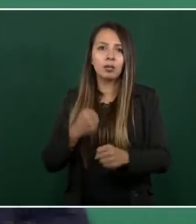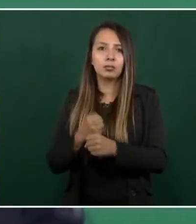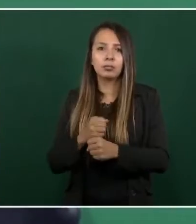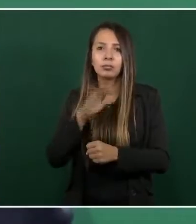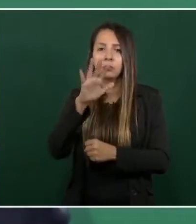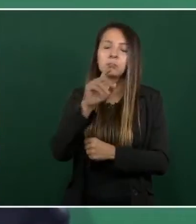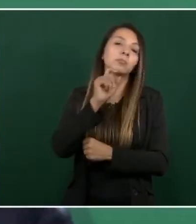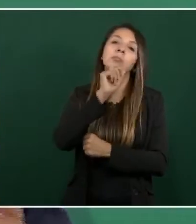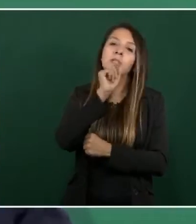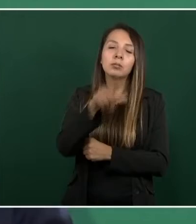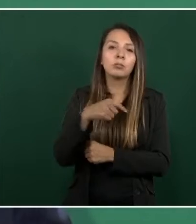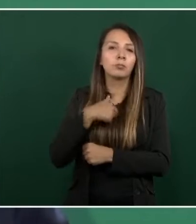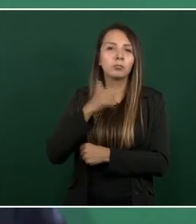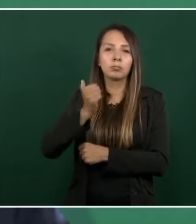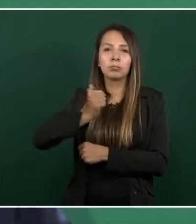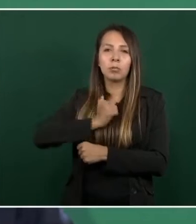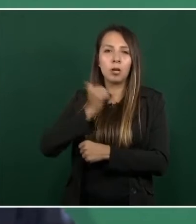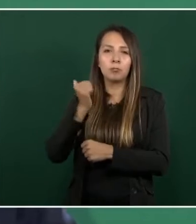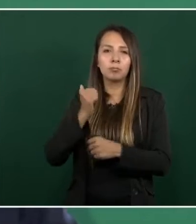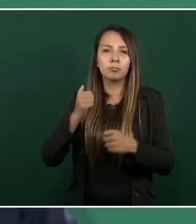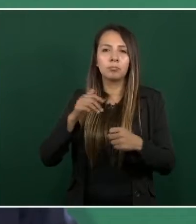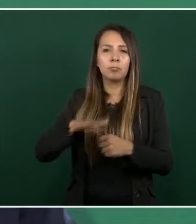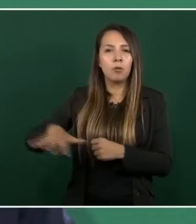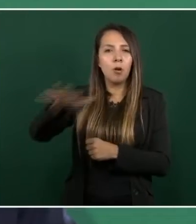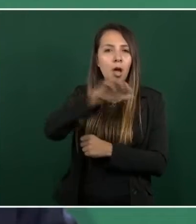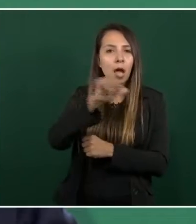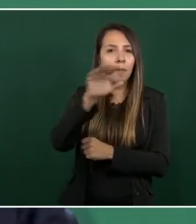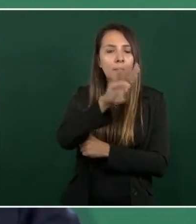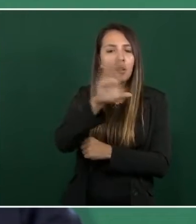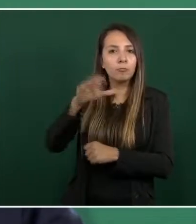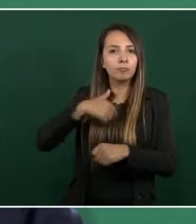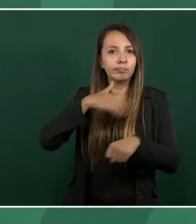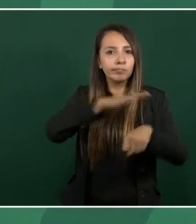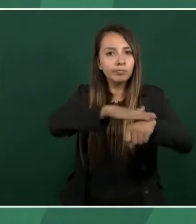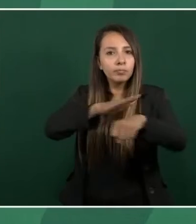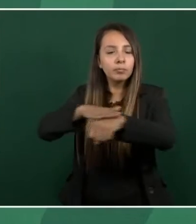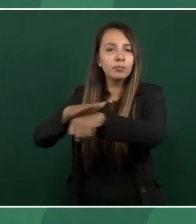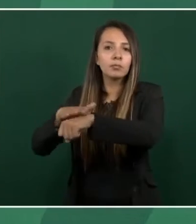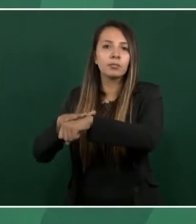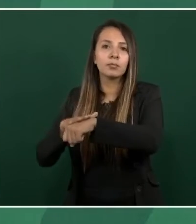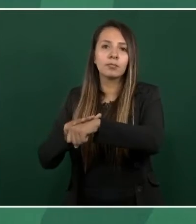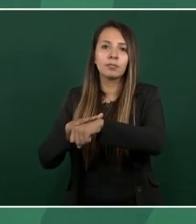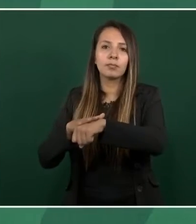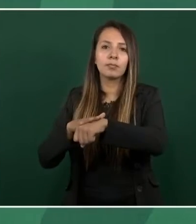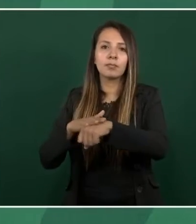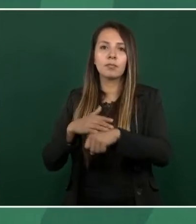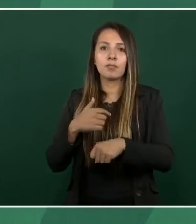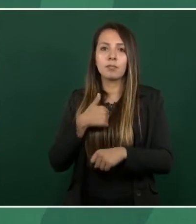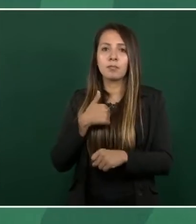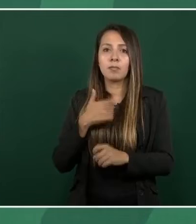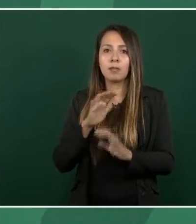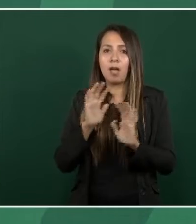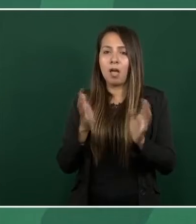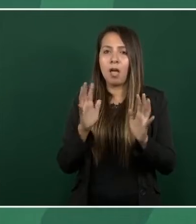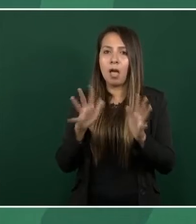aprovecho para decirle a la gente de Baja California que ya